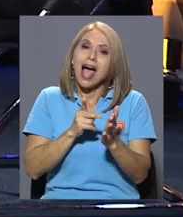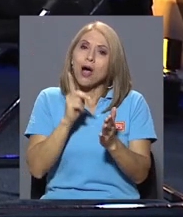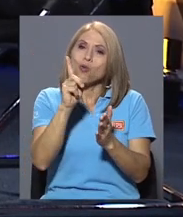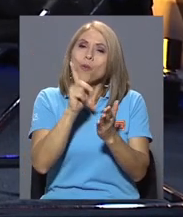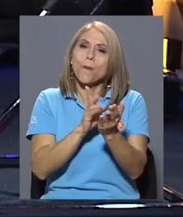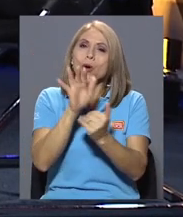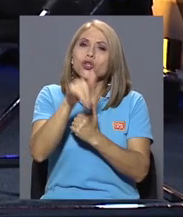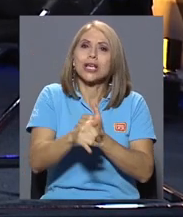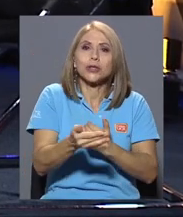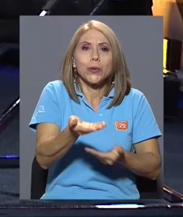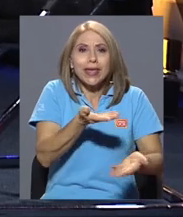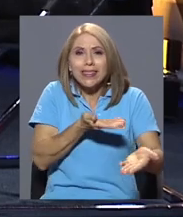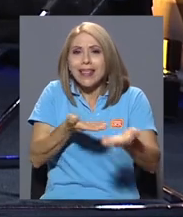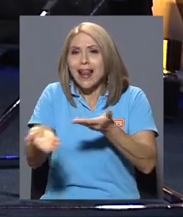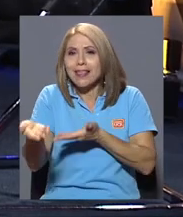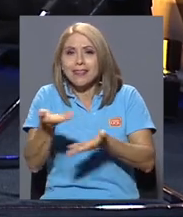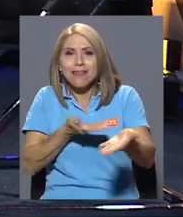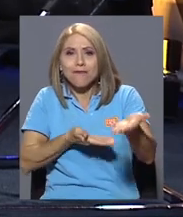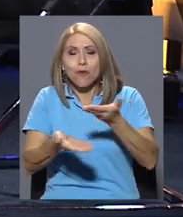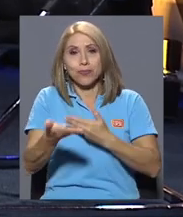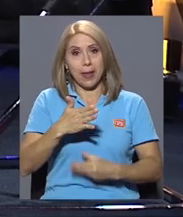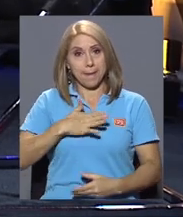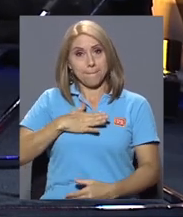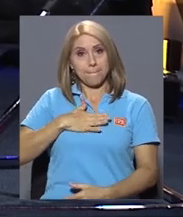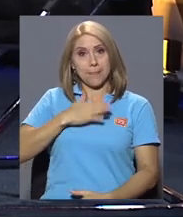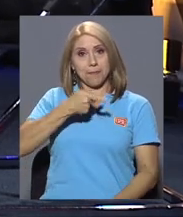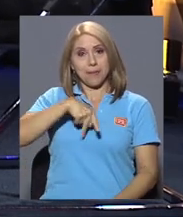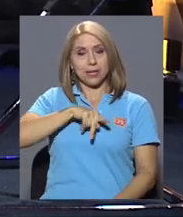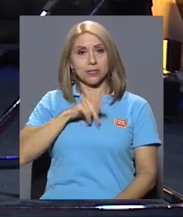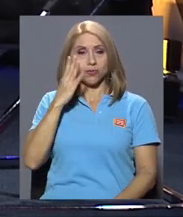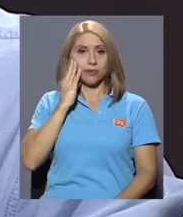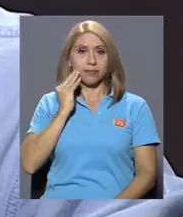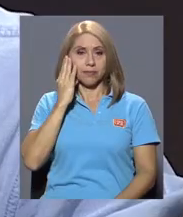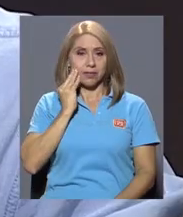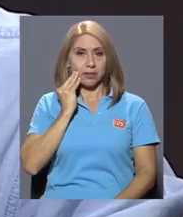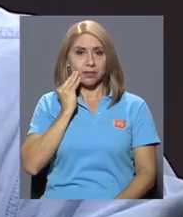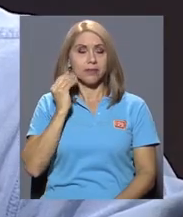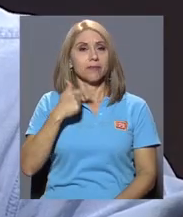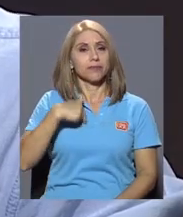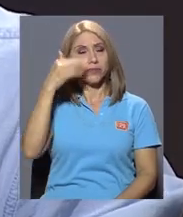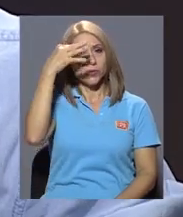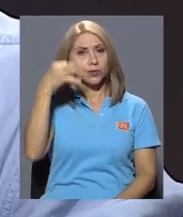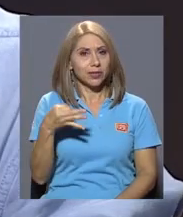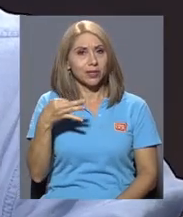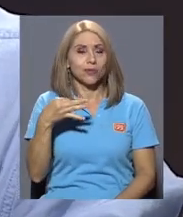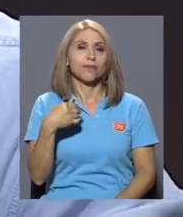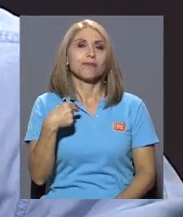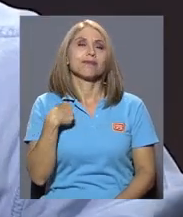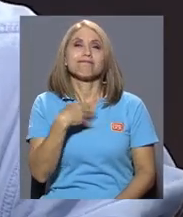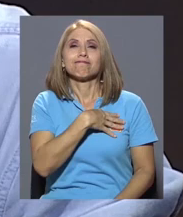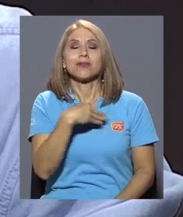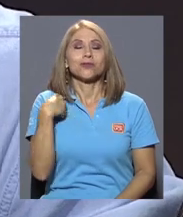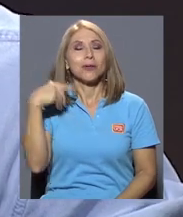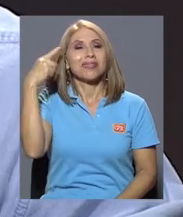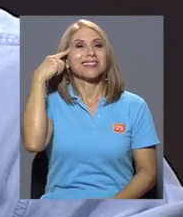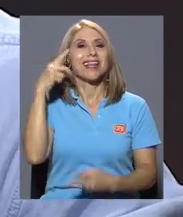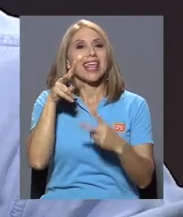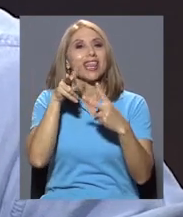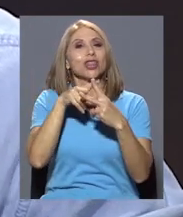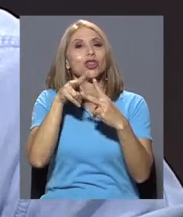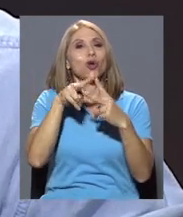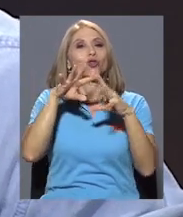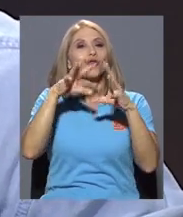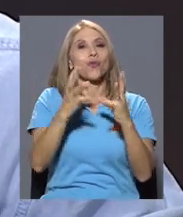interactivo desde mi experiencia personal creo que me gusta pensar en dos mundos